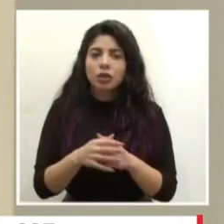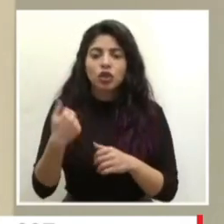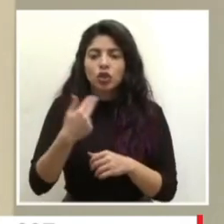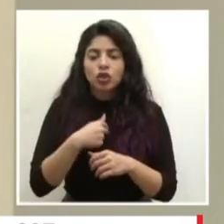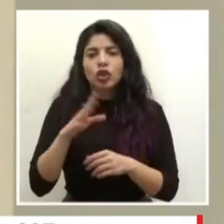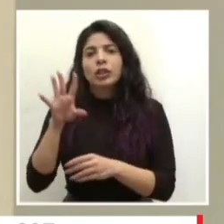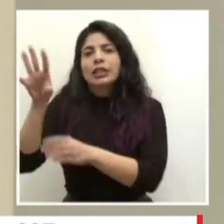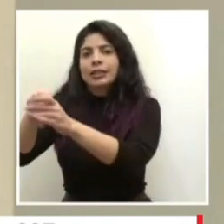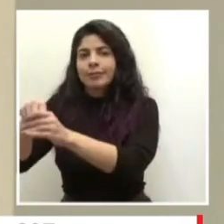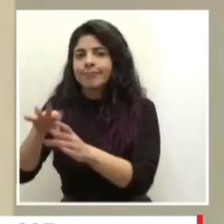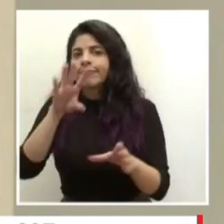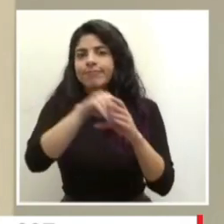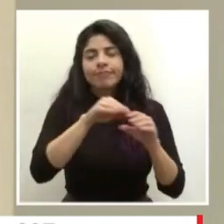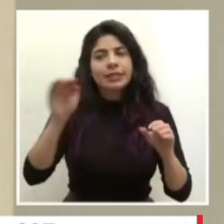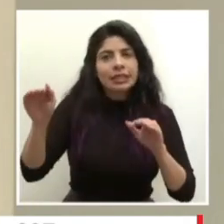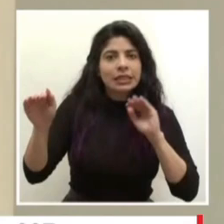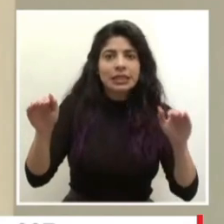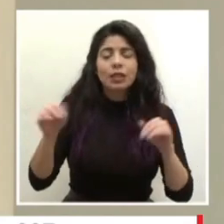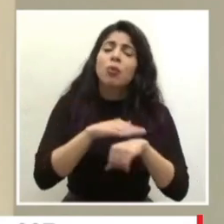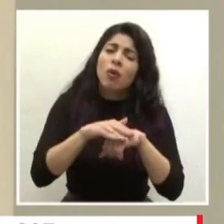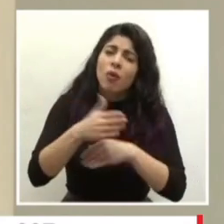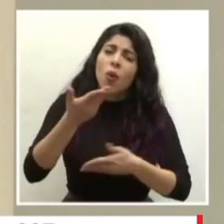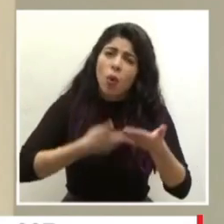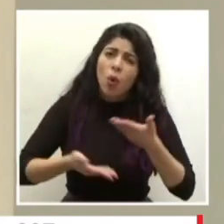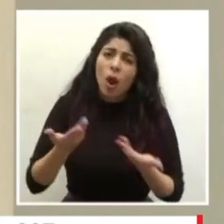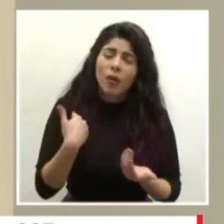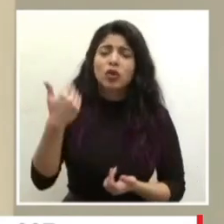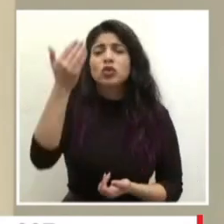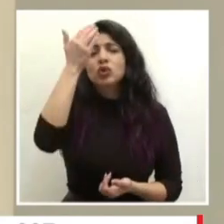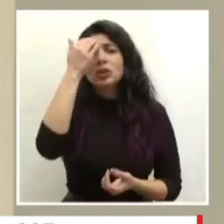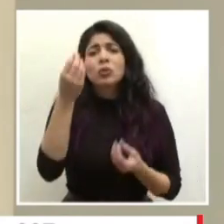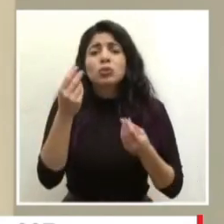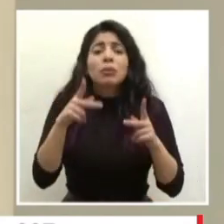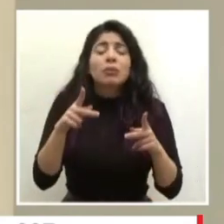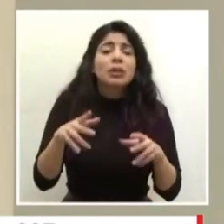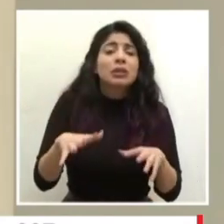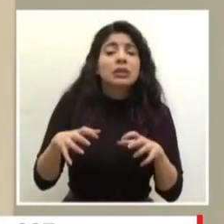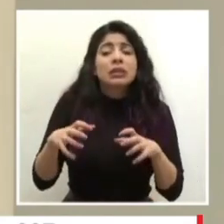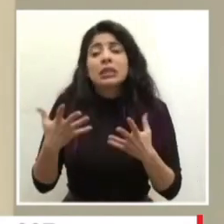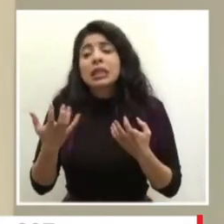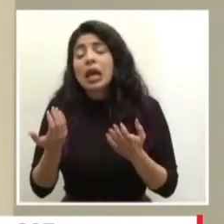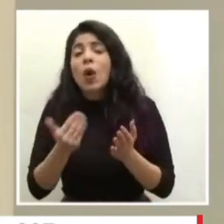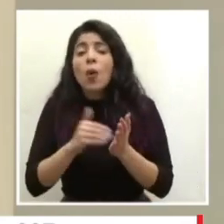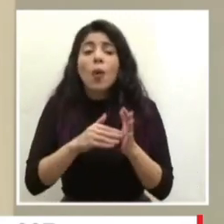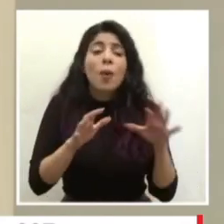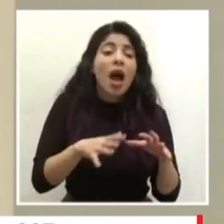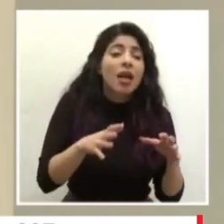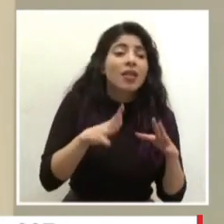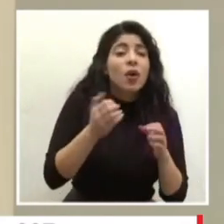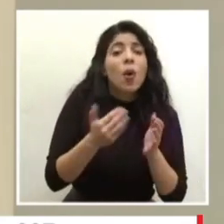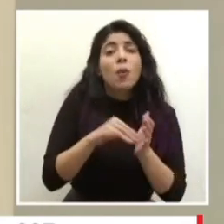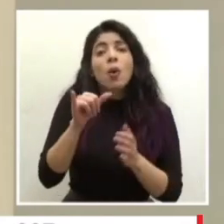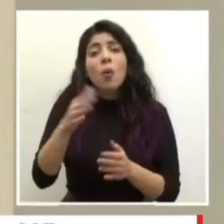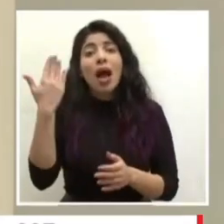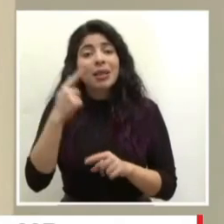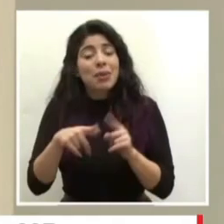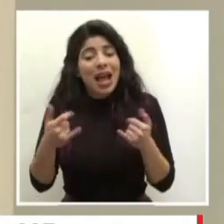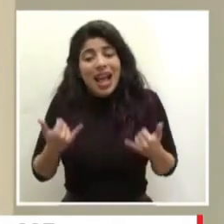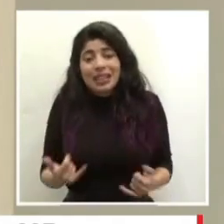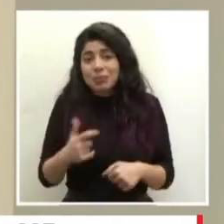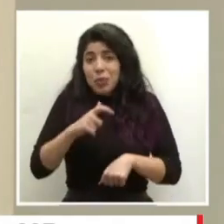las intervenciones respectivas, pero por favor colaboremos. O sea, yo sé que hay mucha ansiedad de que podamos retomar muchas actividades, pero en este momento esas